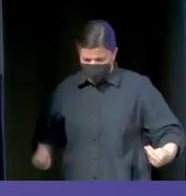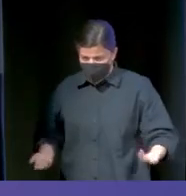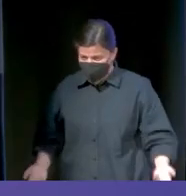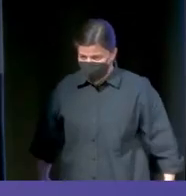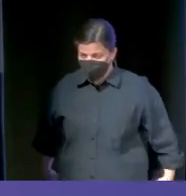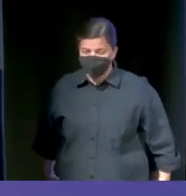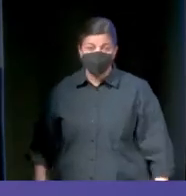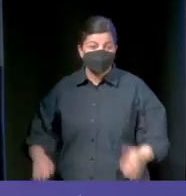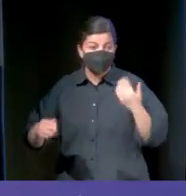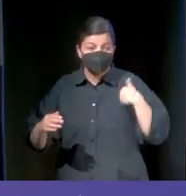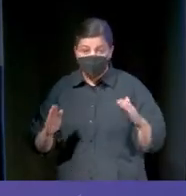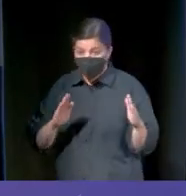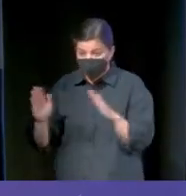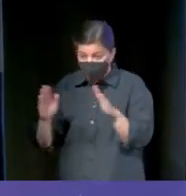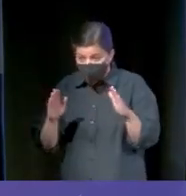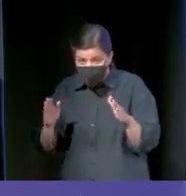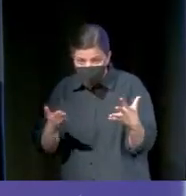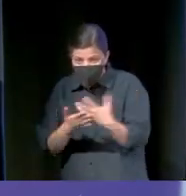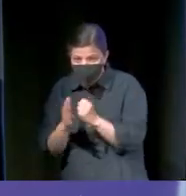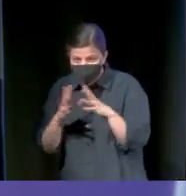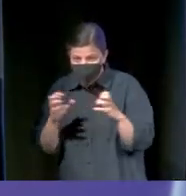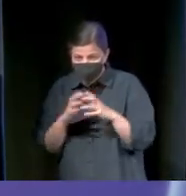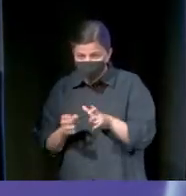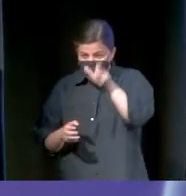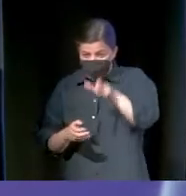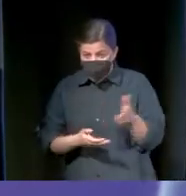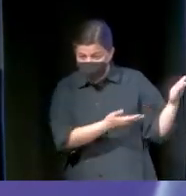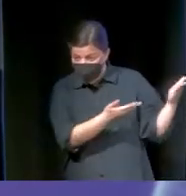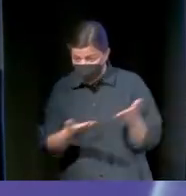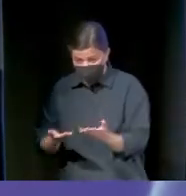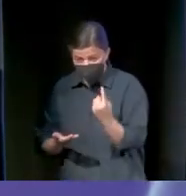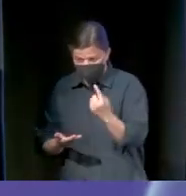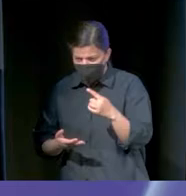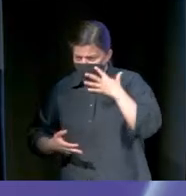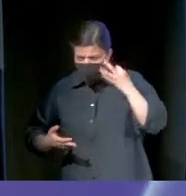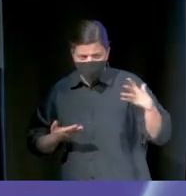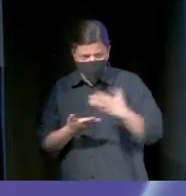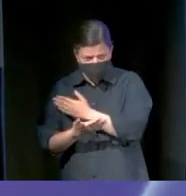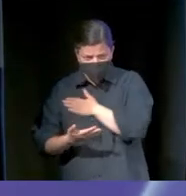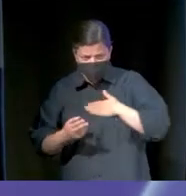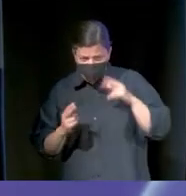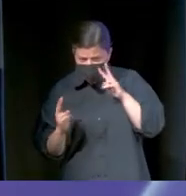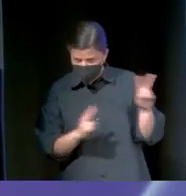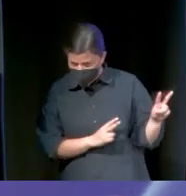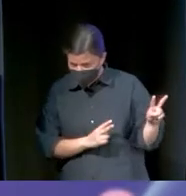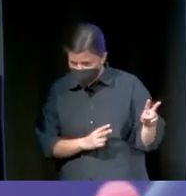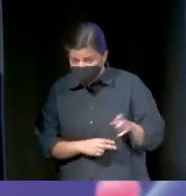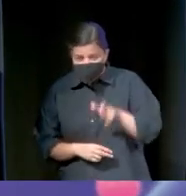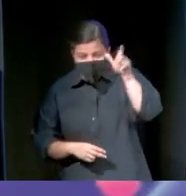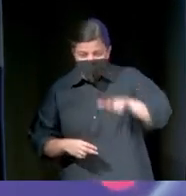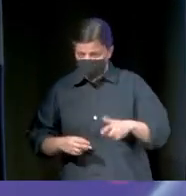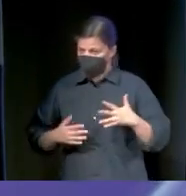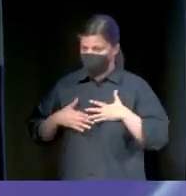bueno llega un momento súper esperado una de las invitadas que creo que todo el mundo quiere ver por aquí ella desprende